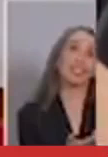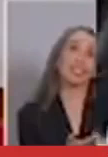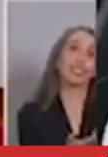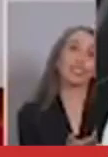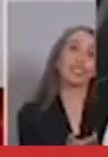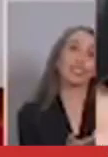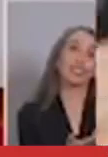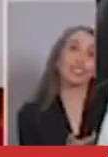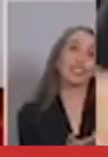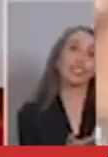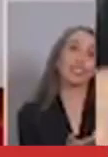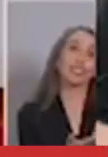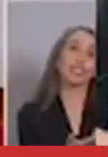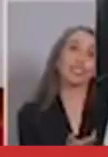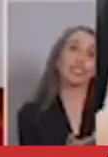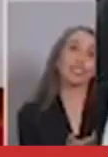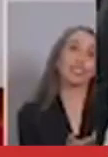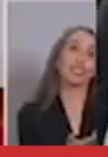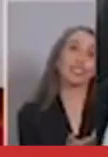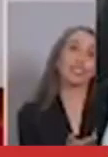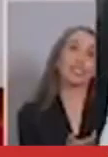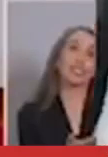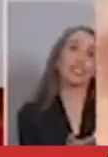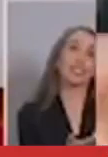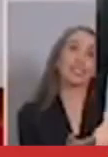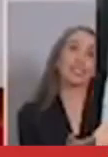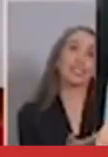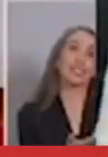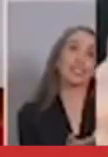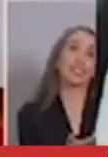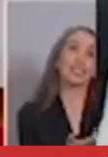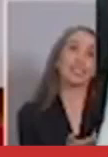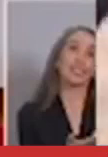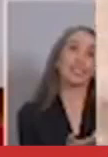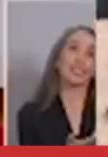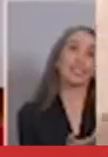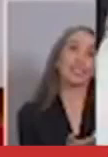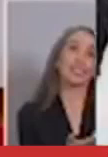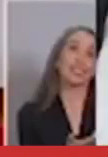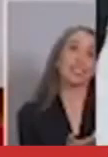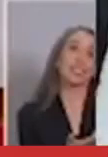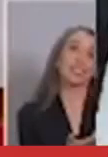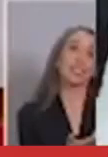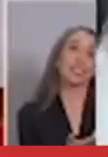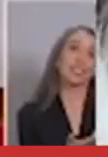con sus anécdotas y no con el sufrimiento de compatriotas que merecen el respeto y les urge su acción.